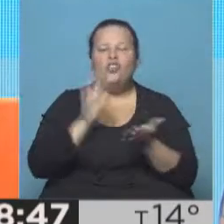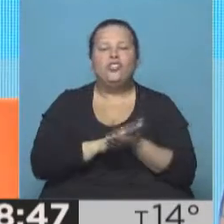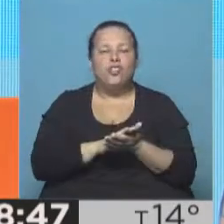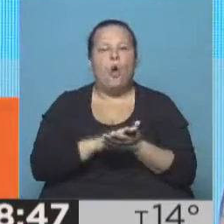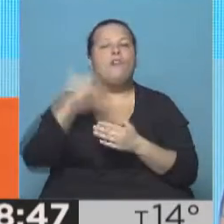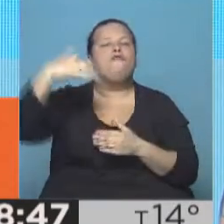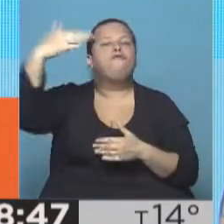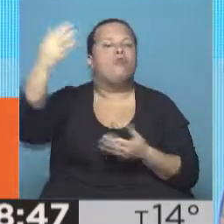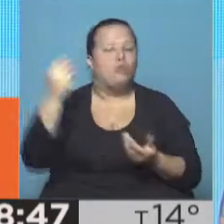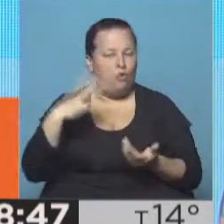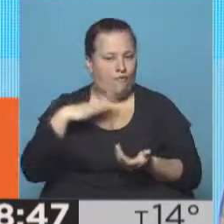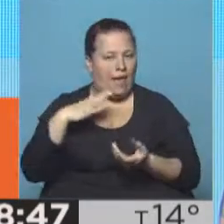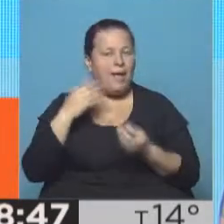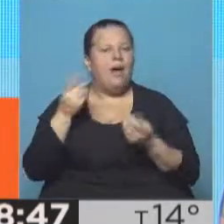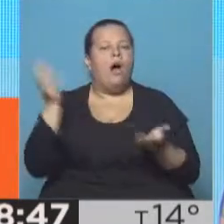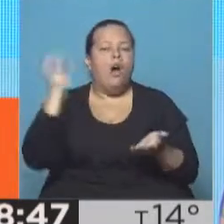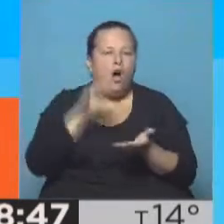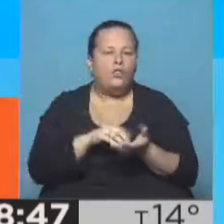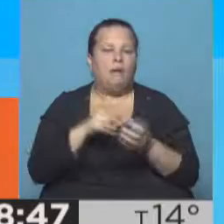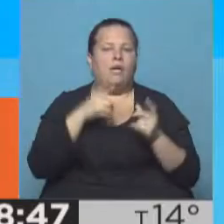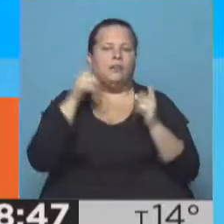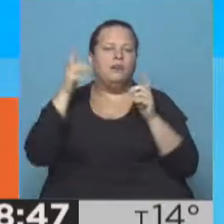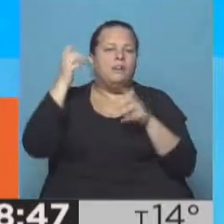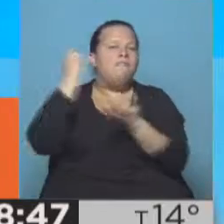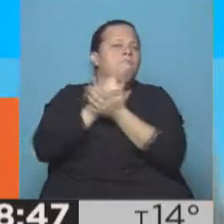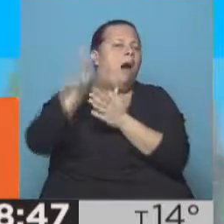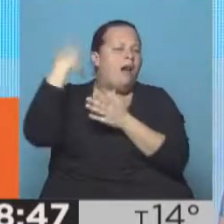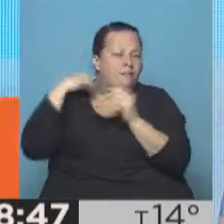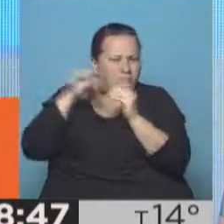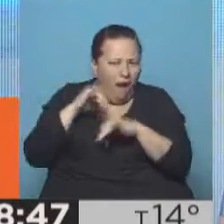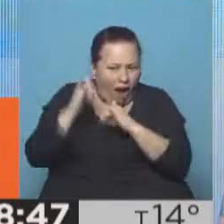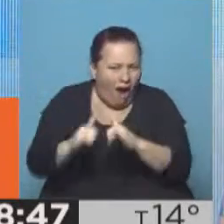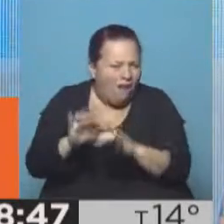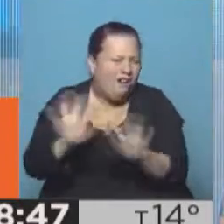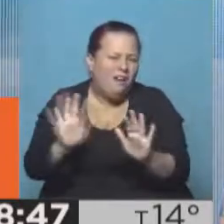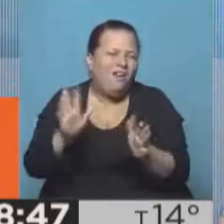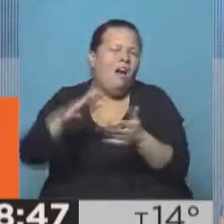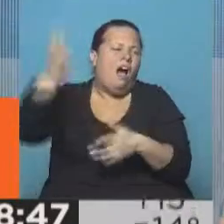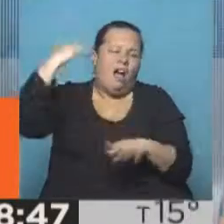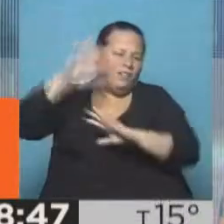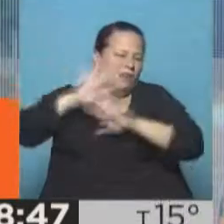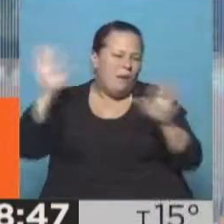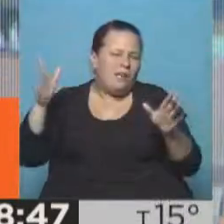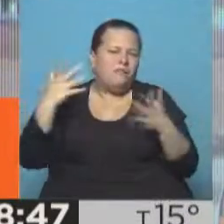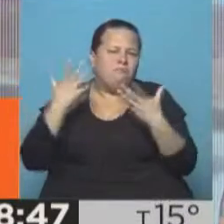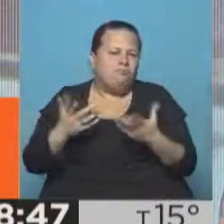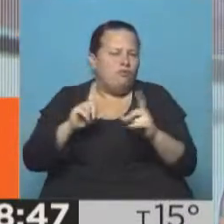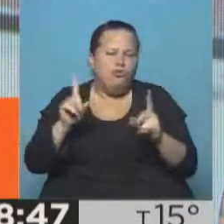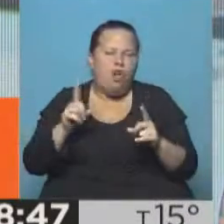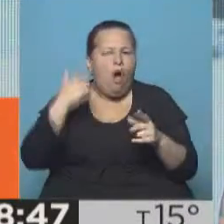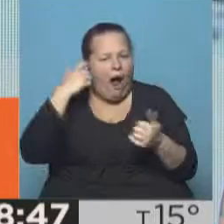generaciones futuras para no cargarles esa mochila del pasado como peso, no